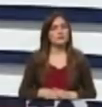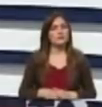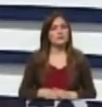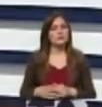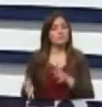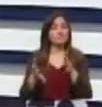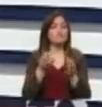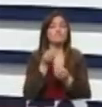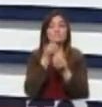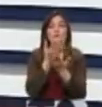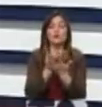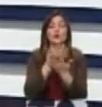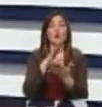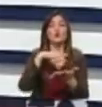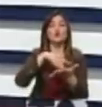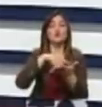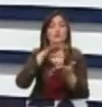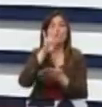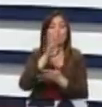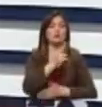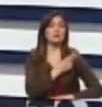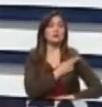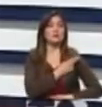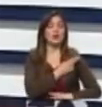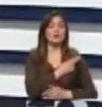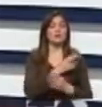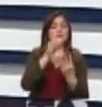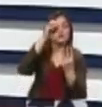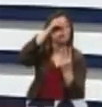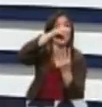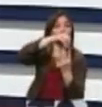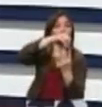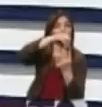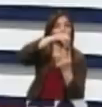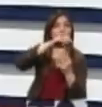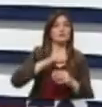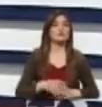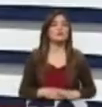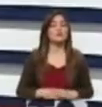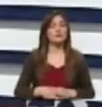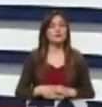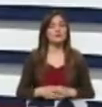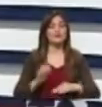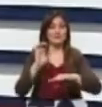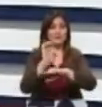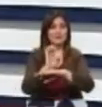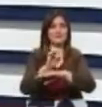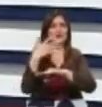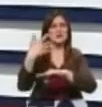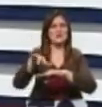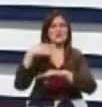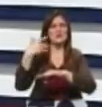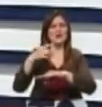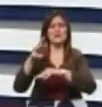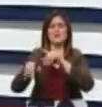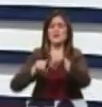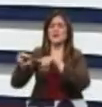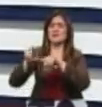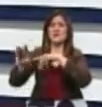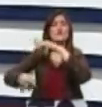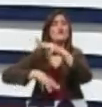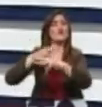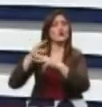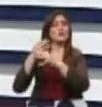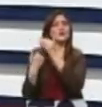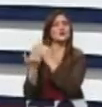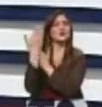otros temas le contamos que 4 estudiantes de la Universidad Tecnológica Equinoccial ponen al Ecuador en el tercer lugar en el